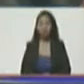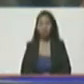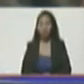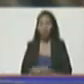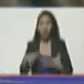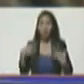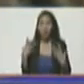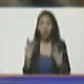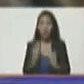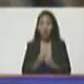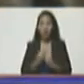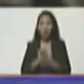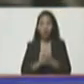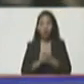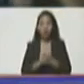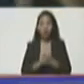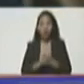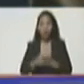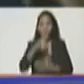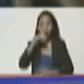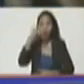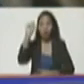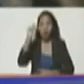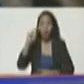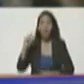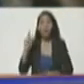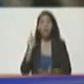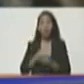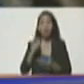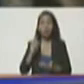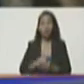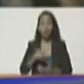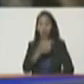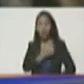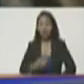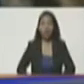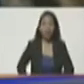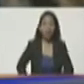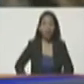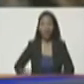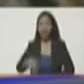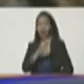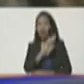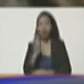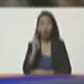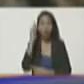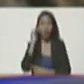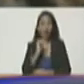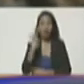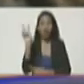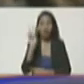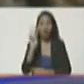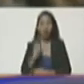compañero Nicolás Maduro Moros, presidente de la República Bolivariana de